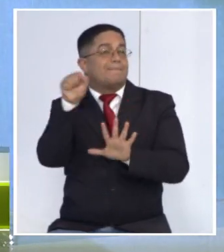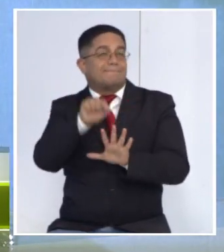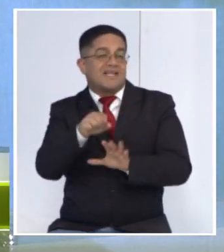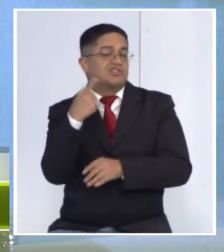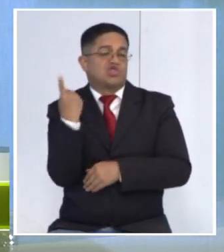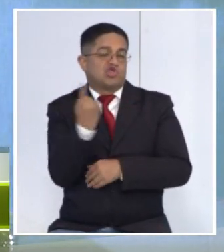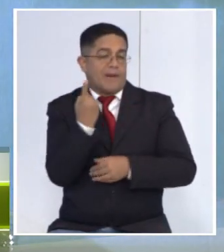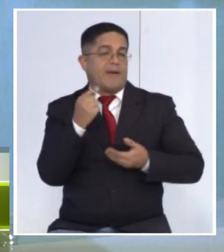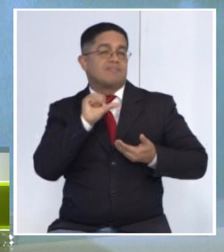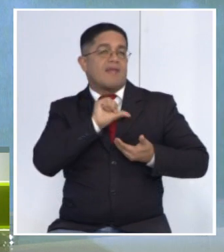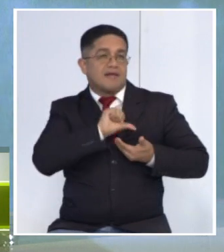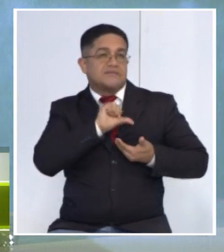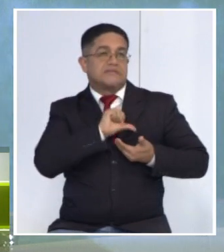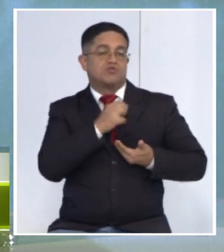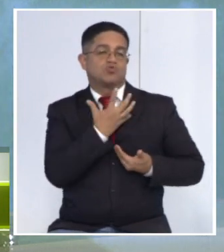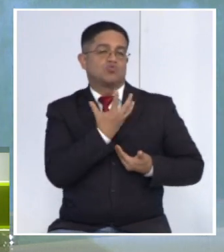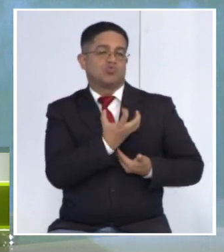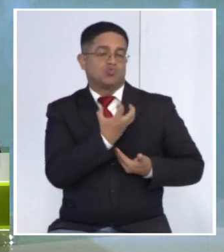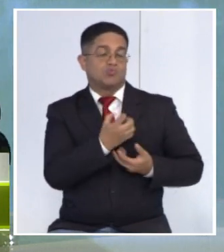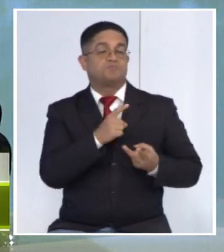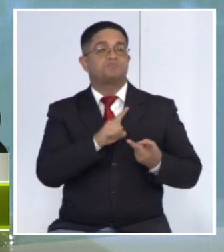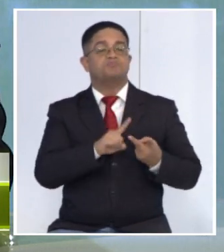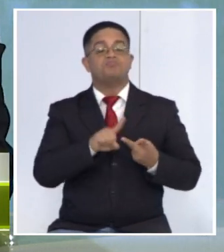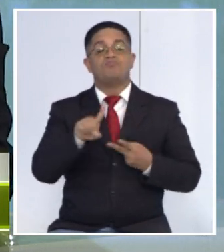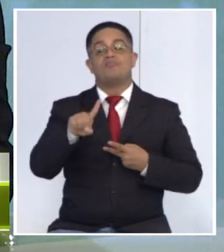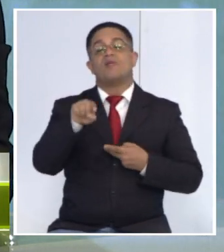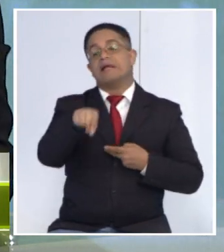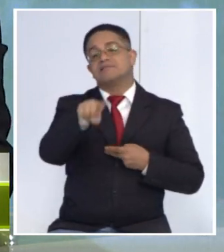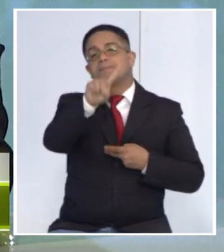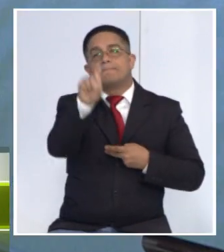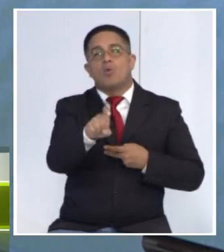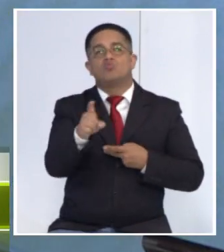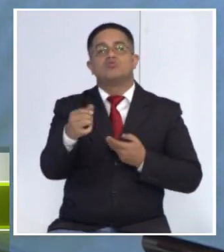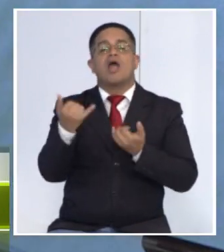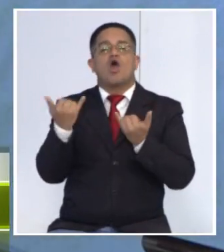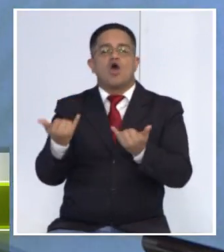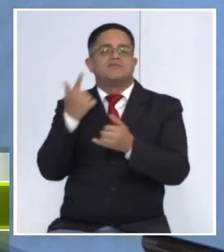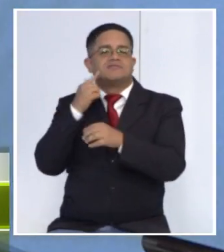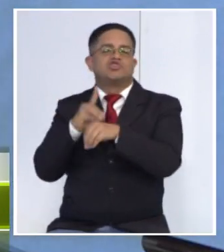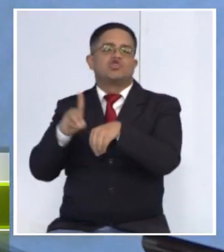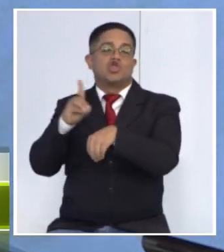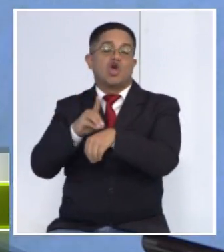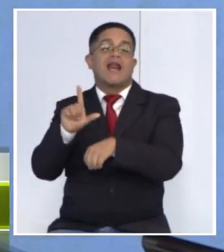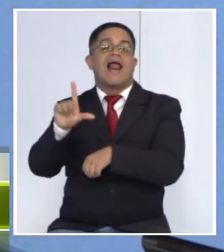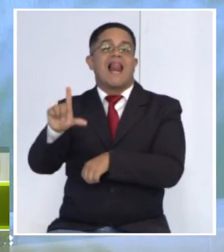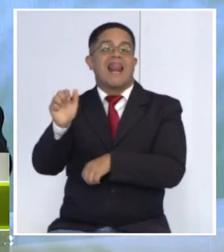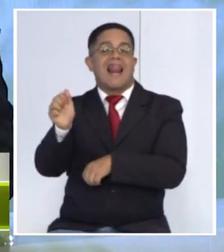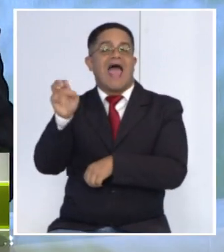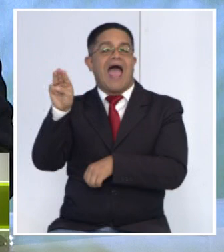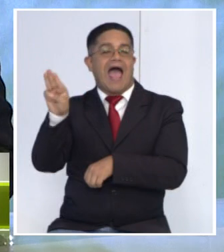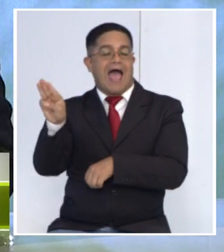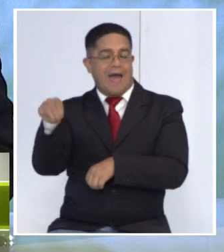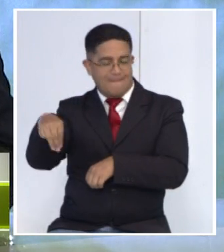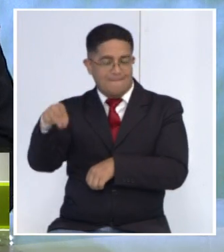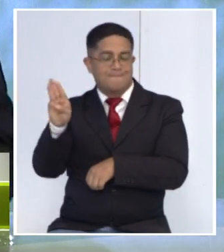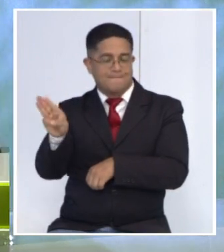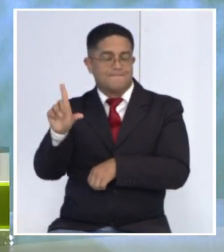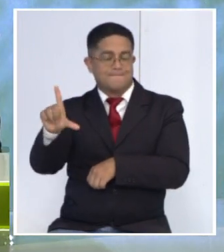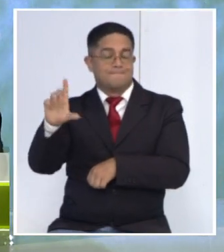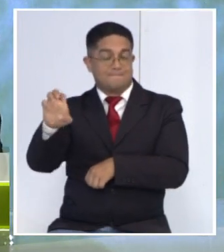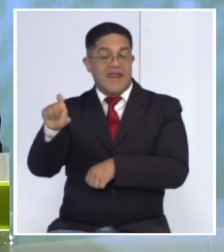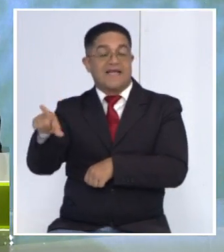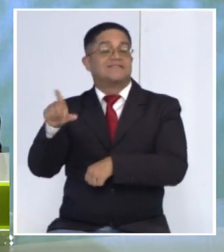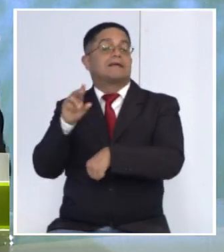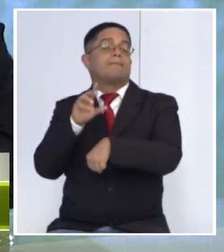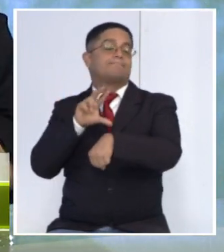exclusiva? Además de estas interrogantes, hoy la doctora Eunice Lample nos estará acompañando. Ella es médico pediatra y nos dirá